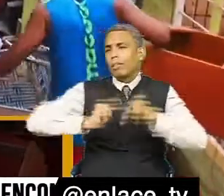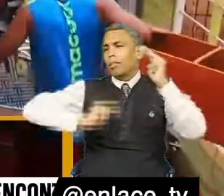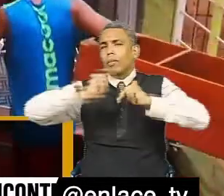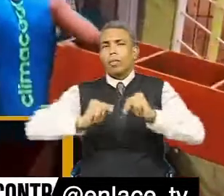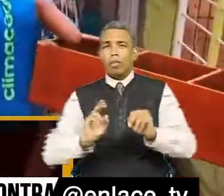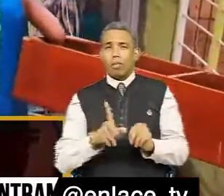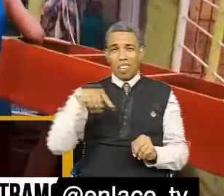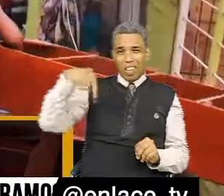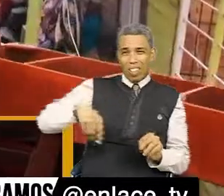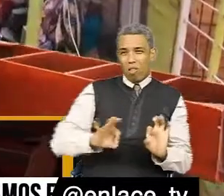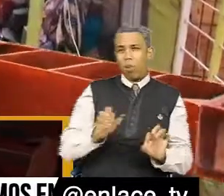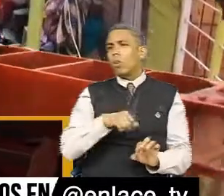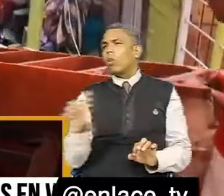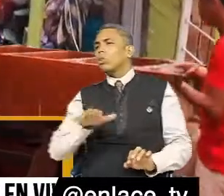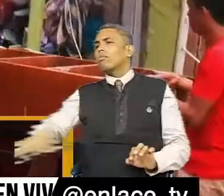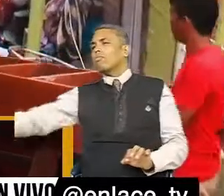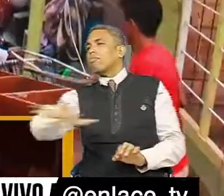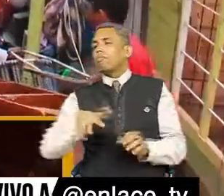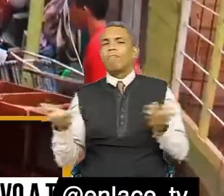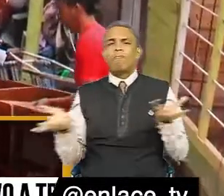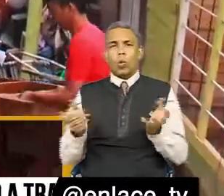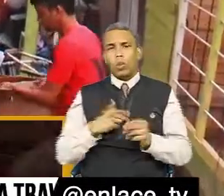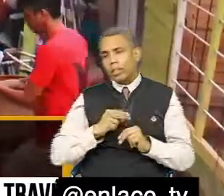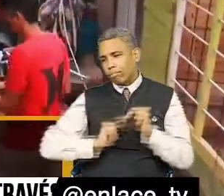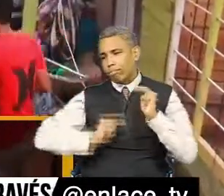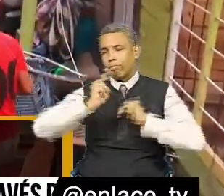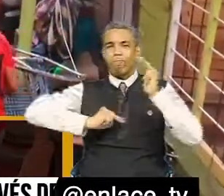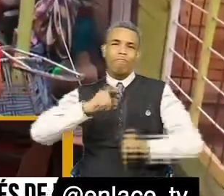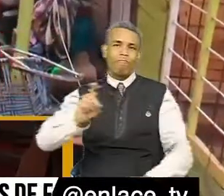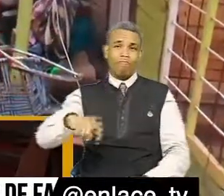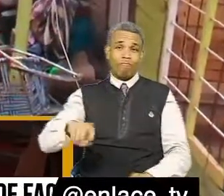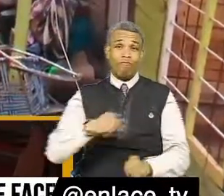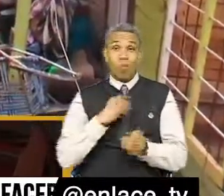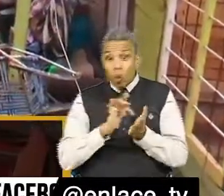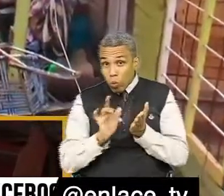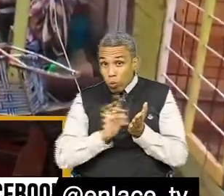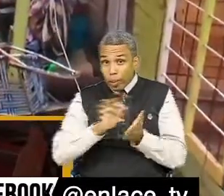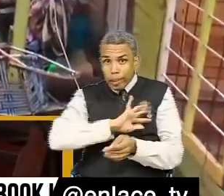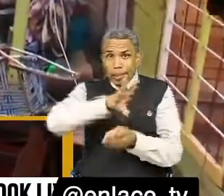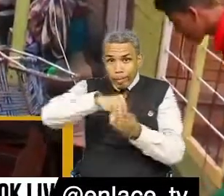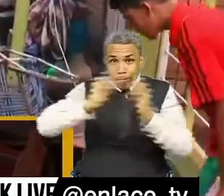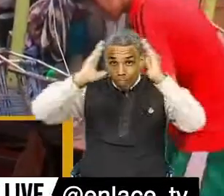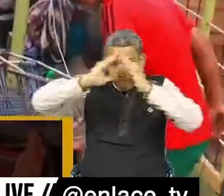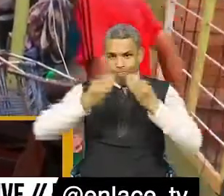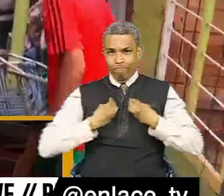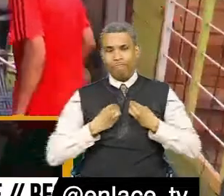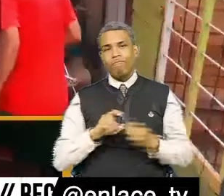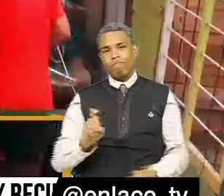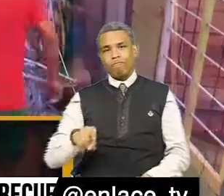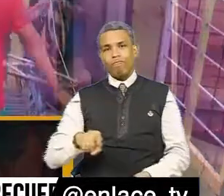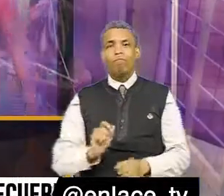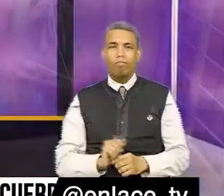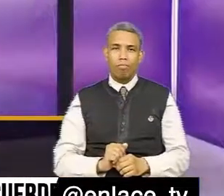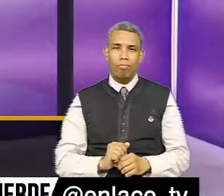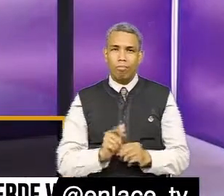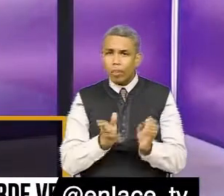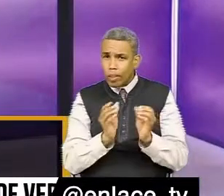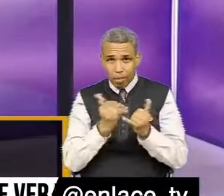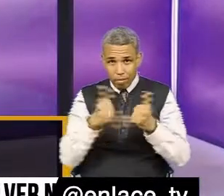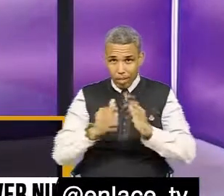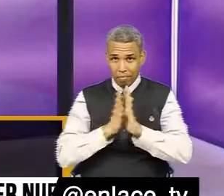otro el lado aledaño a este sector del barrio yuma pues es la información que por el momento generamos en directo 12 y 27 minutos del mediodía continuó usted